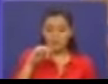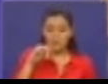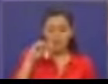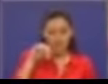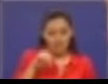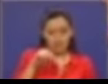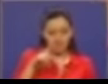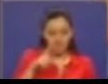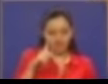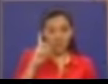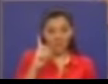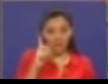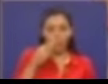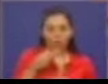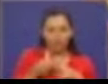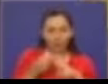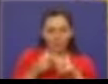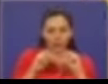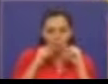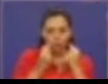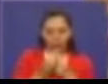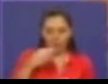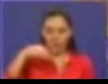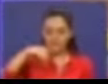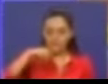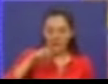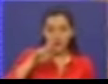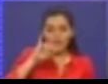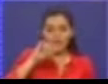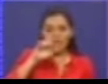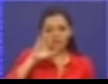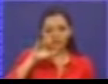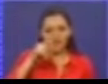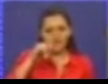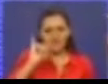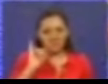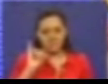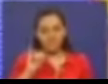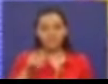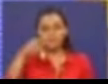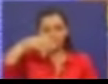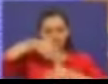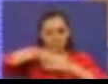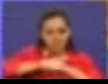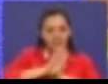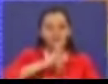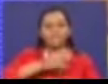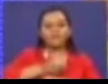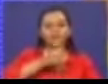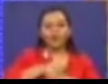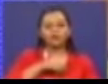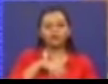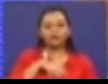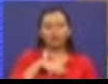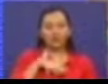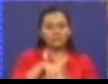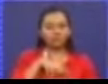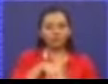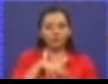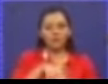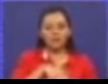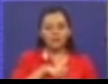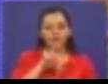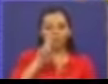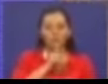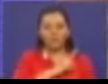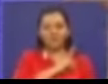extremista, Mariátegui, de la Universidad Central, a la FEUE, a la Federación de Estudiantes de la Universidad Central. Agredieron a